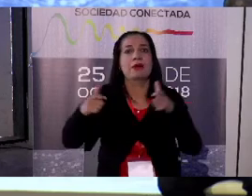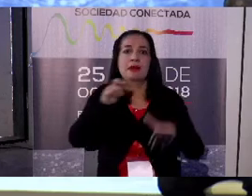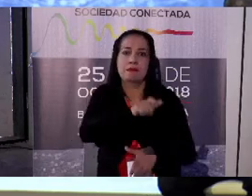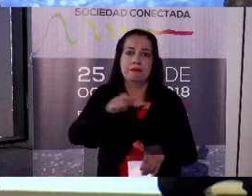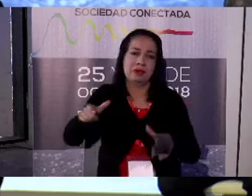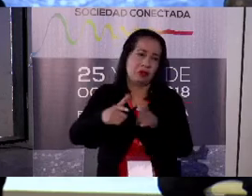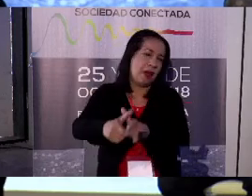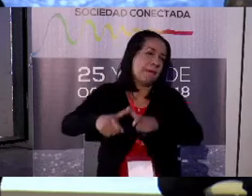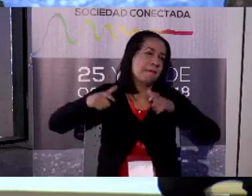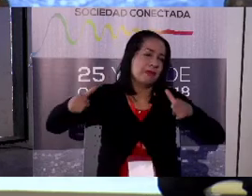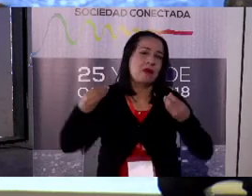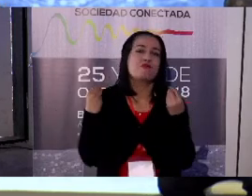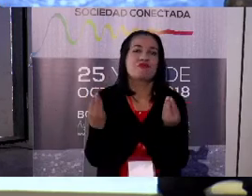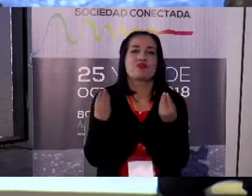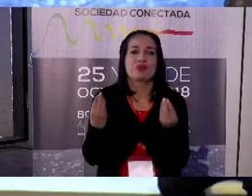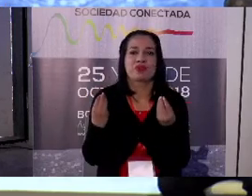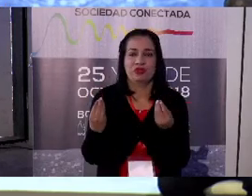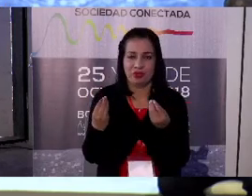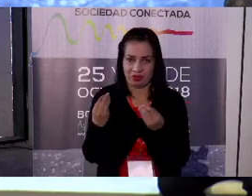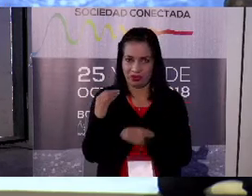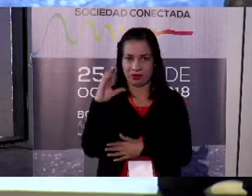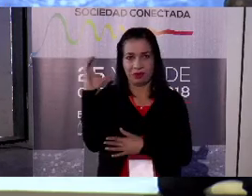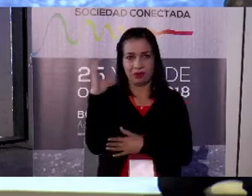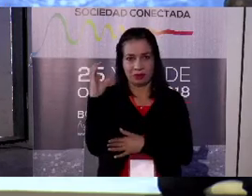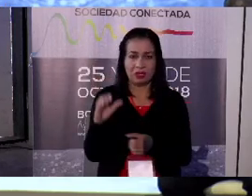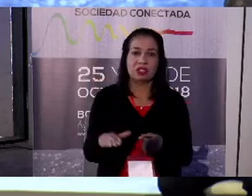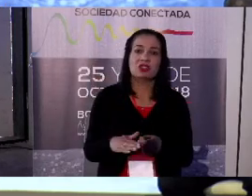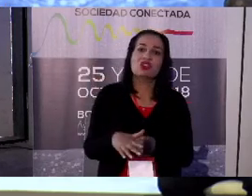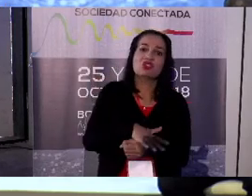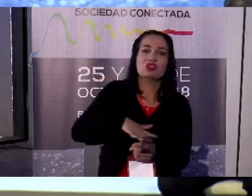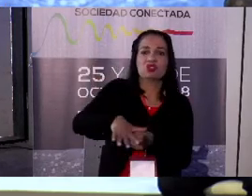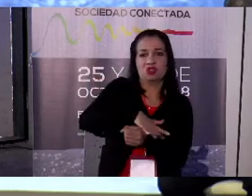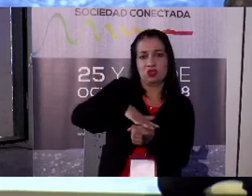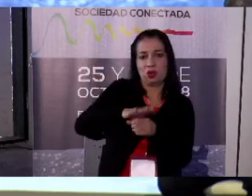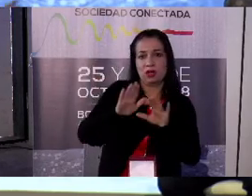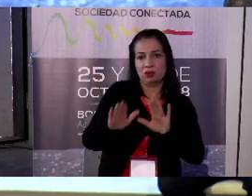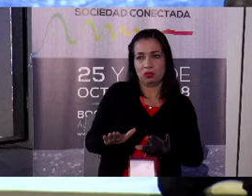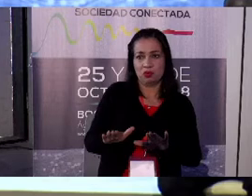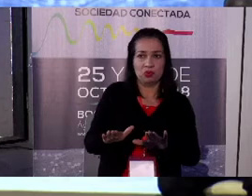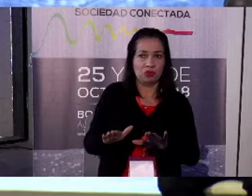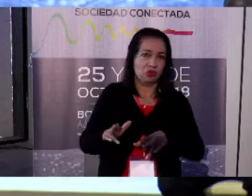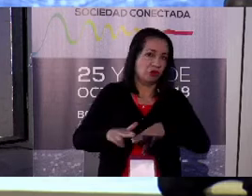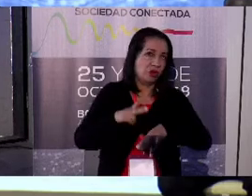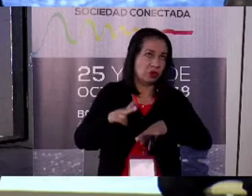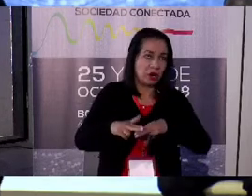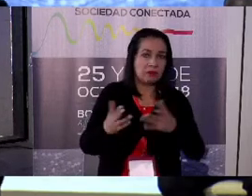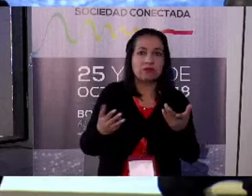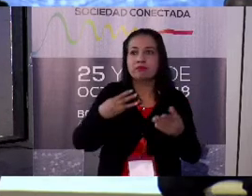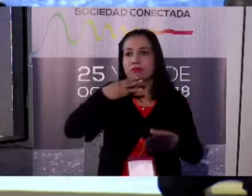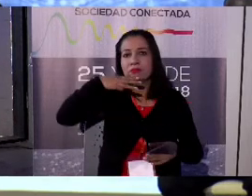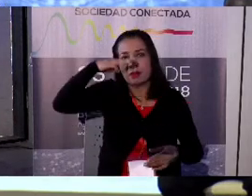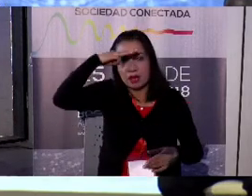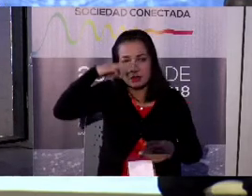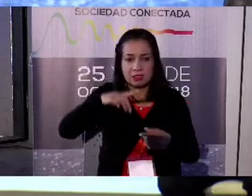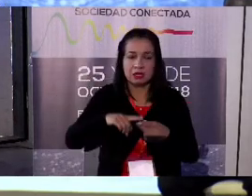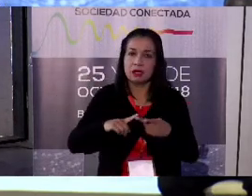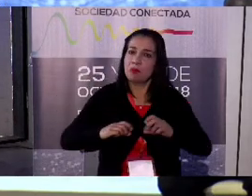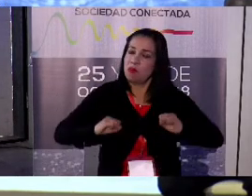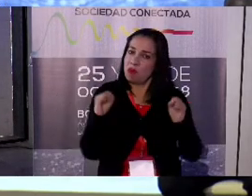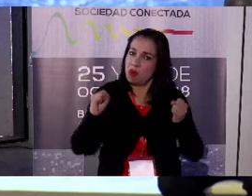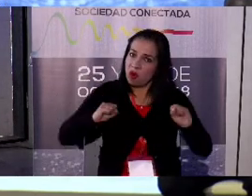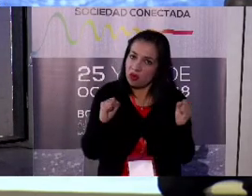kilómetro cuadrado en las ciudades con aire acondicionado natural Medellín Bogotá